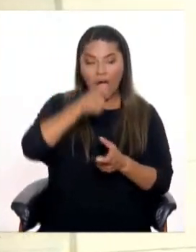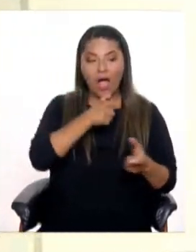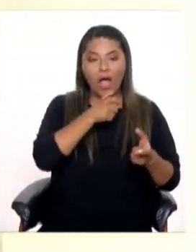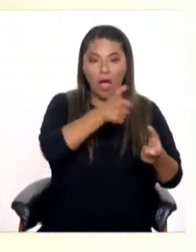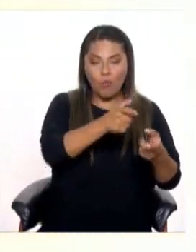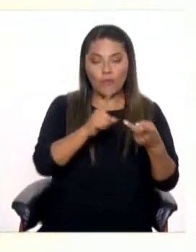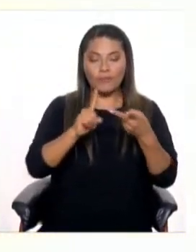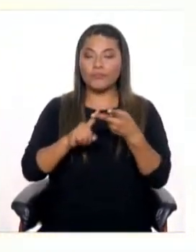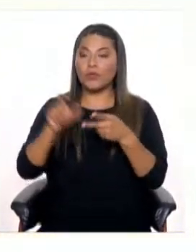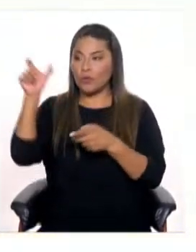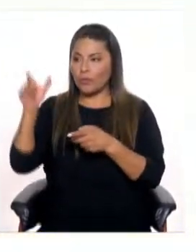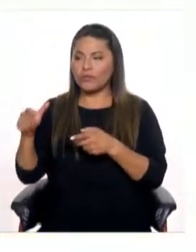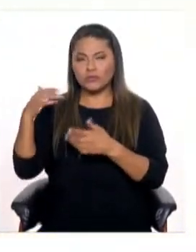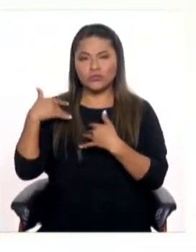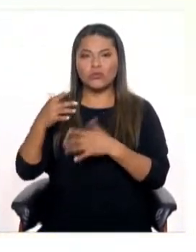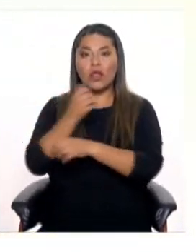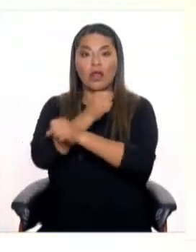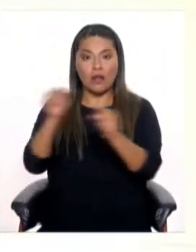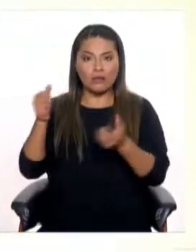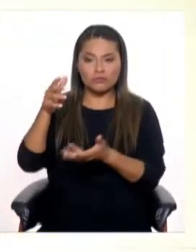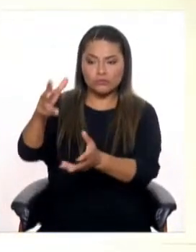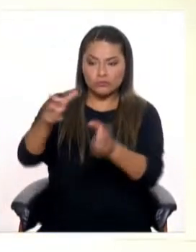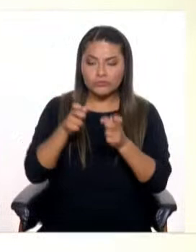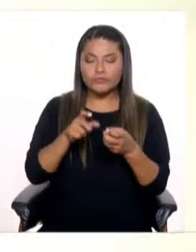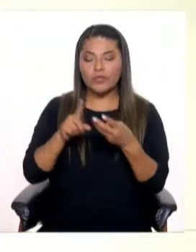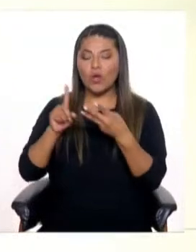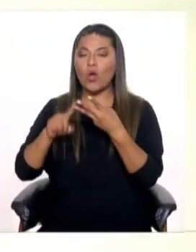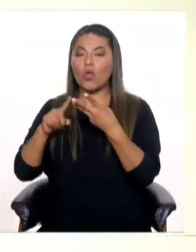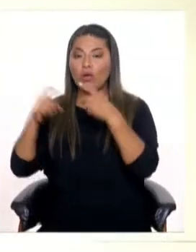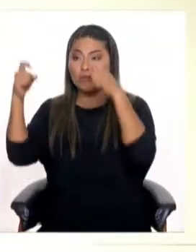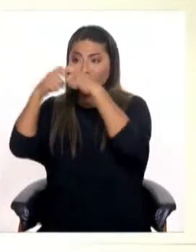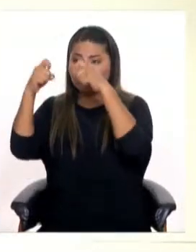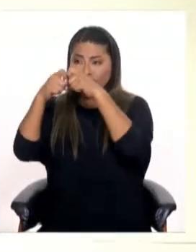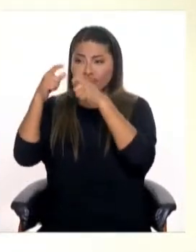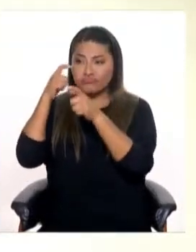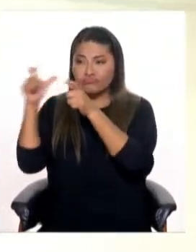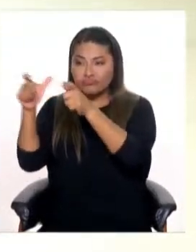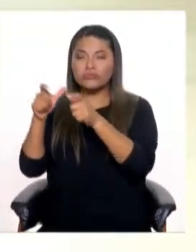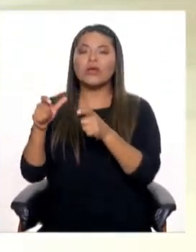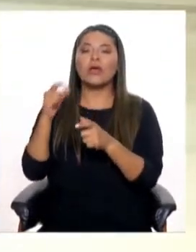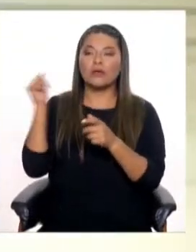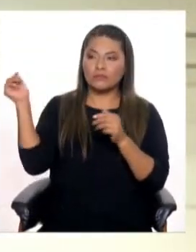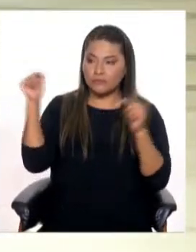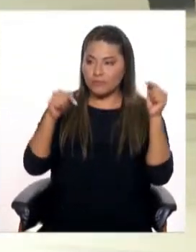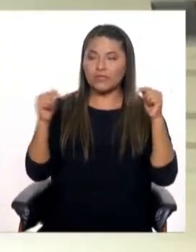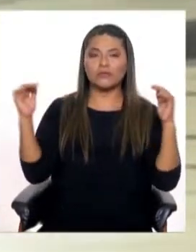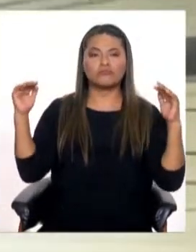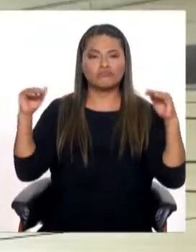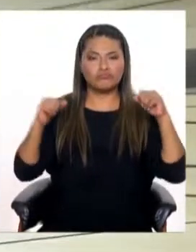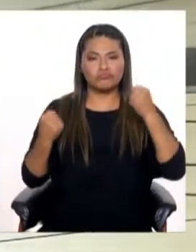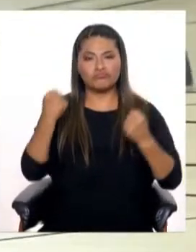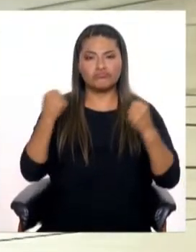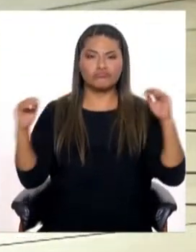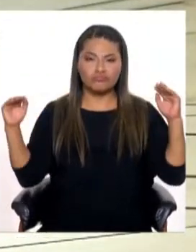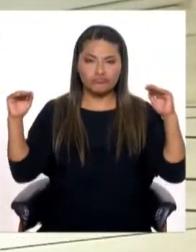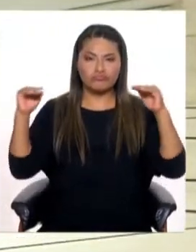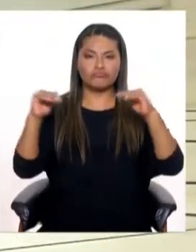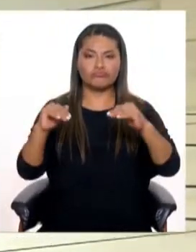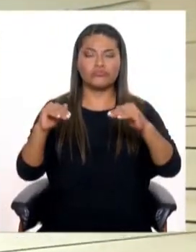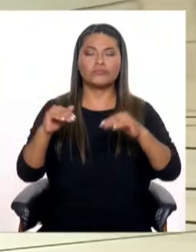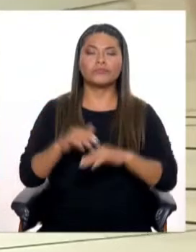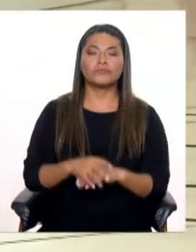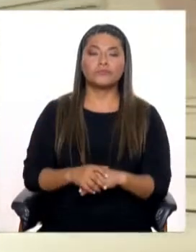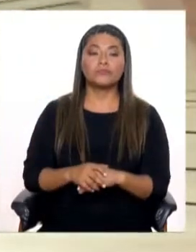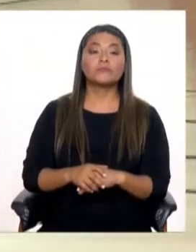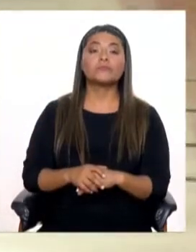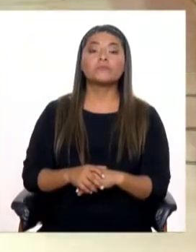de rescate y unidad eléctrica, y esas son las unidades que han participado en la emergencia, ¿no? Así es, Jennifer, Nicolás, entonces totalmente ya